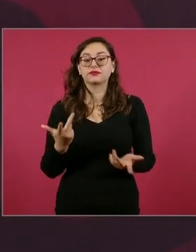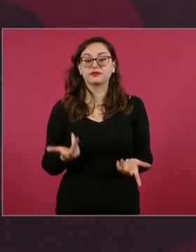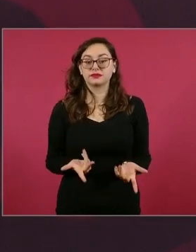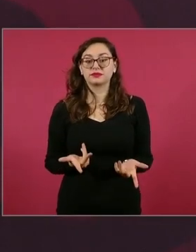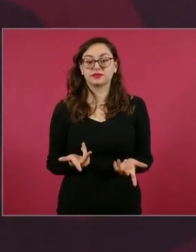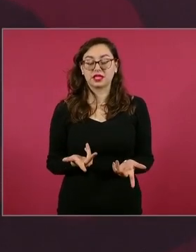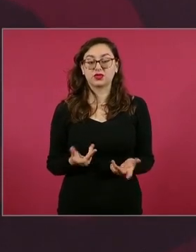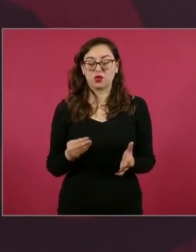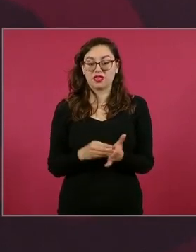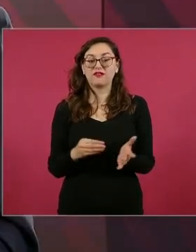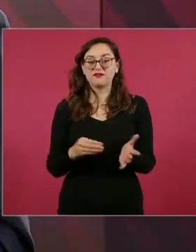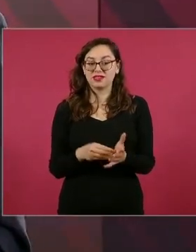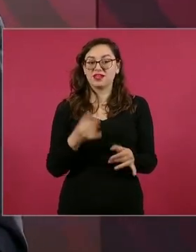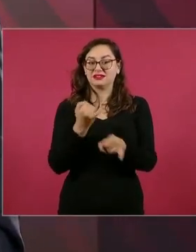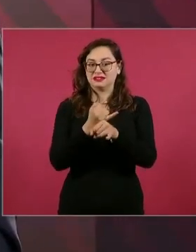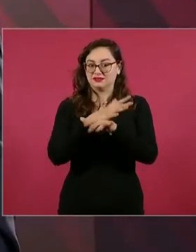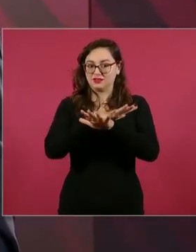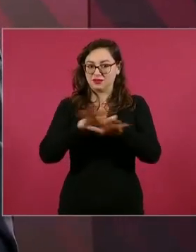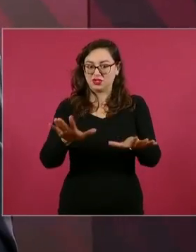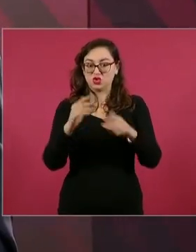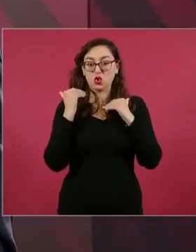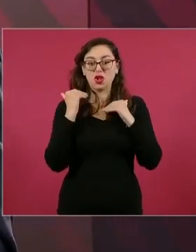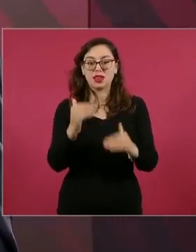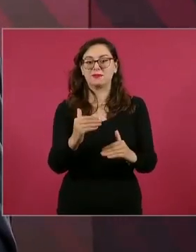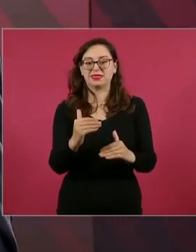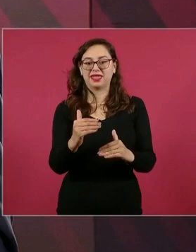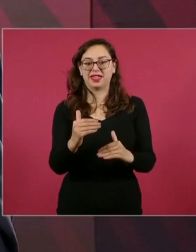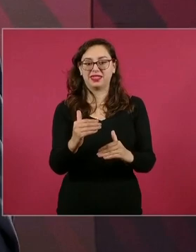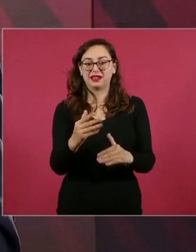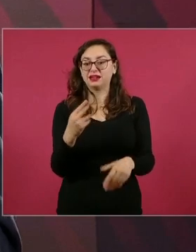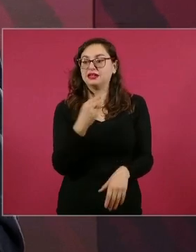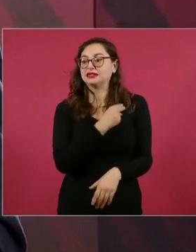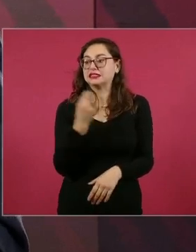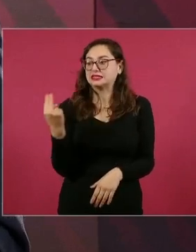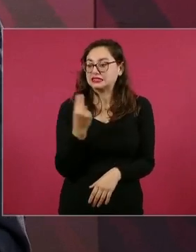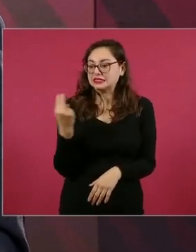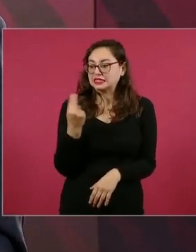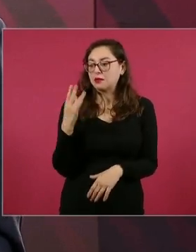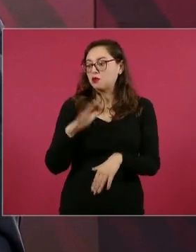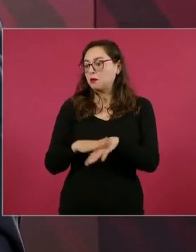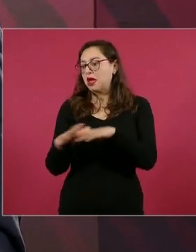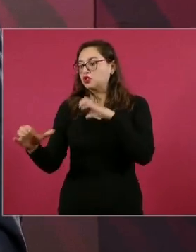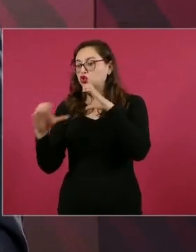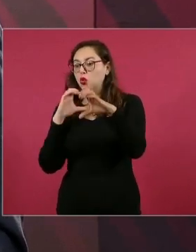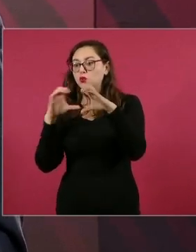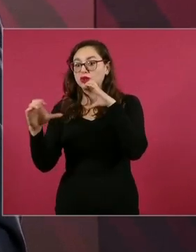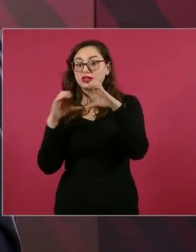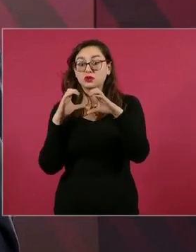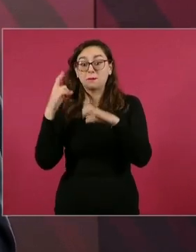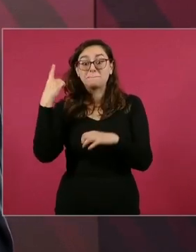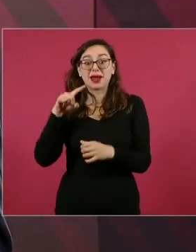limitadas entonces hay que buscar siempre mecanismos de comunicación